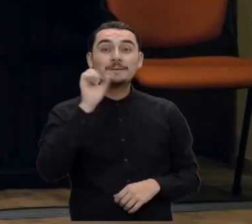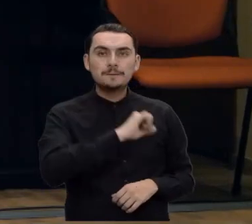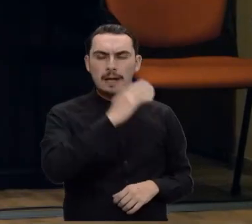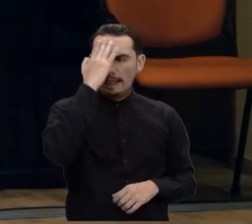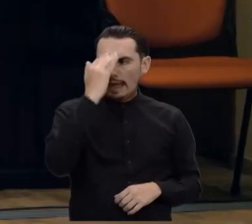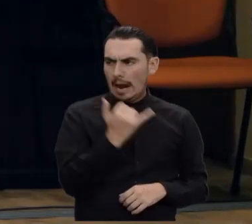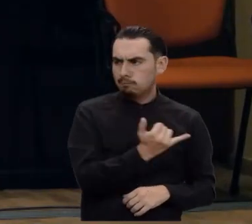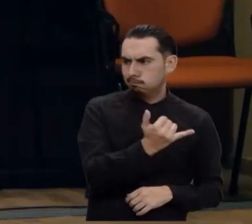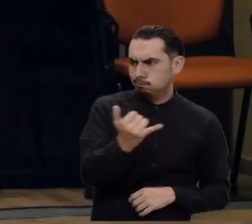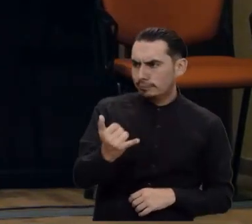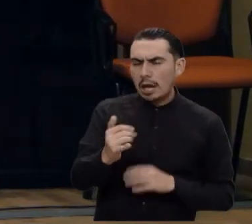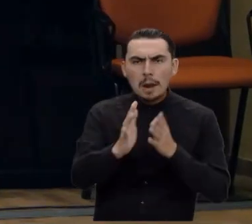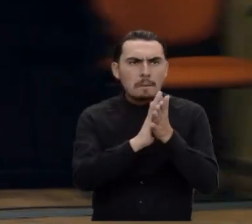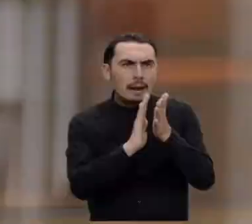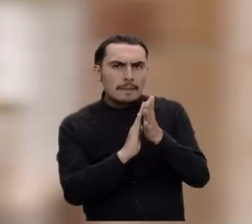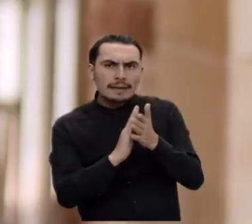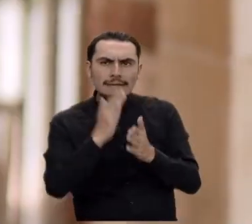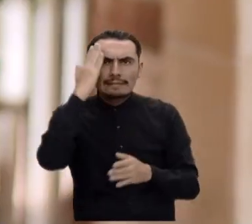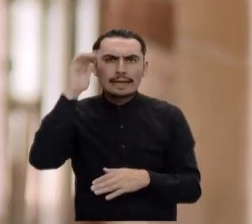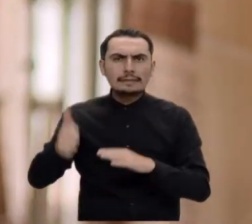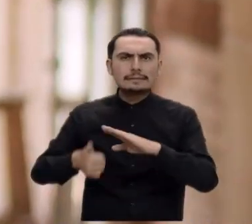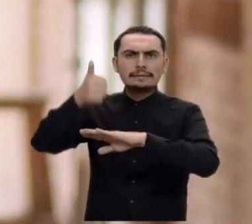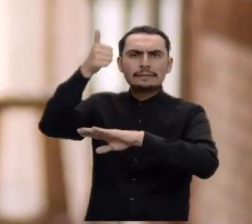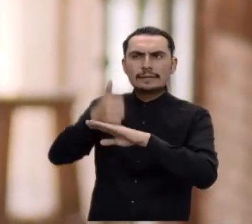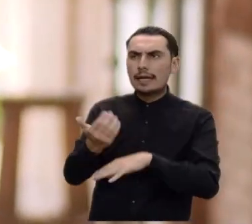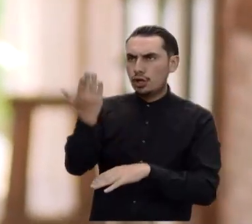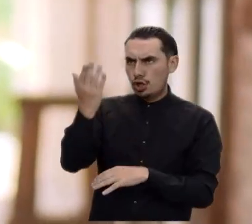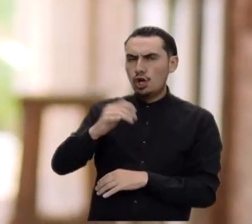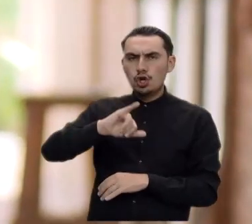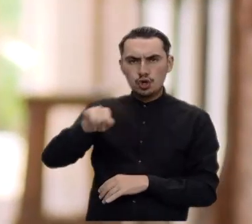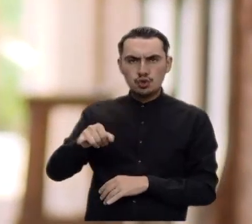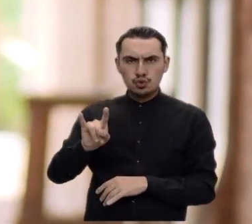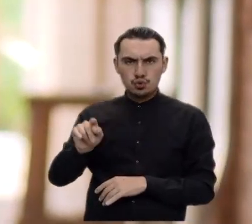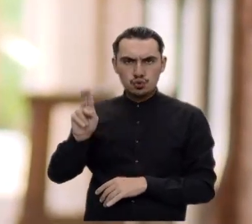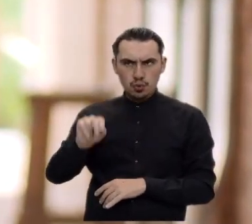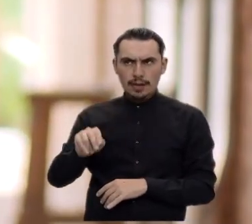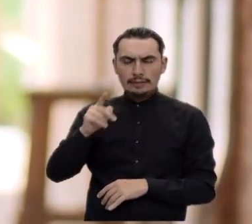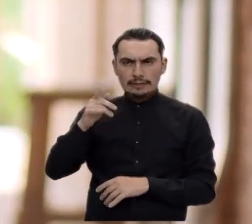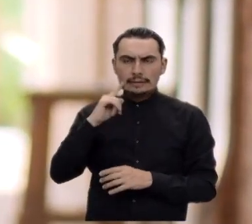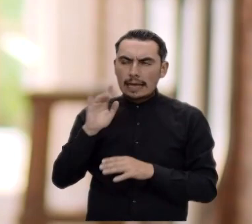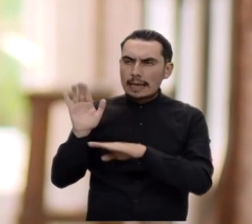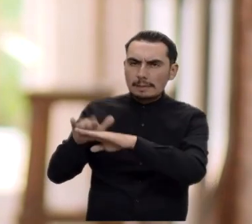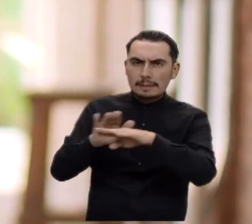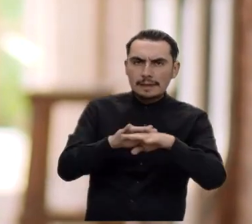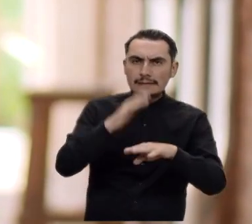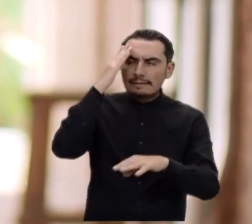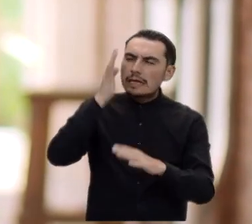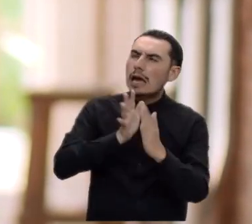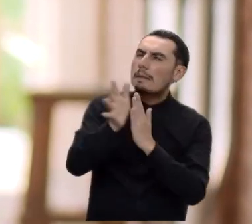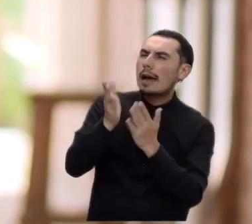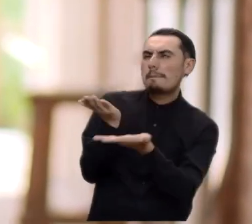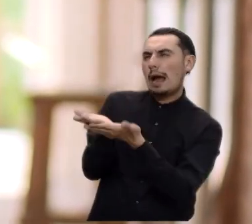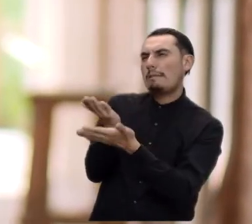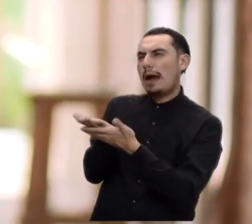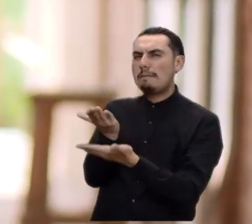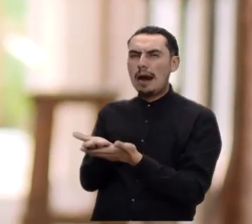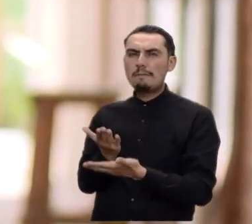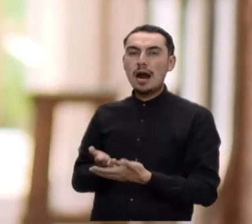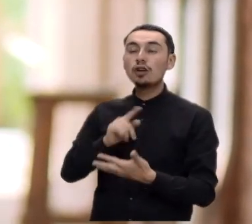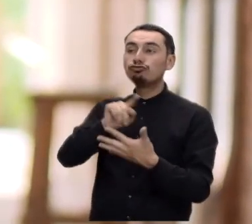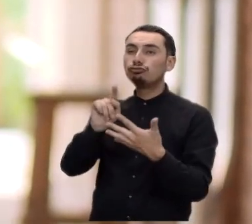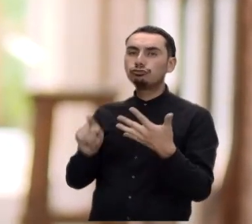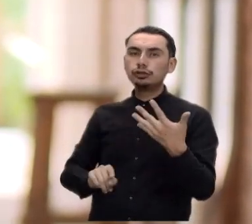mucha receptividad en cabeza del doctor Juan Fernando Roa sobre nuestras propuestas.